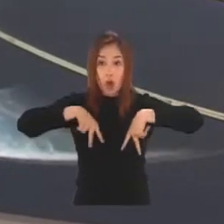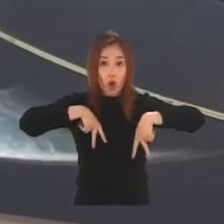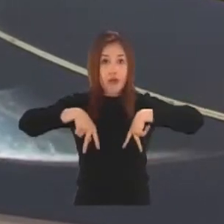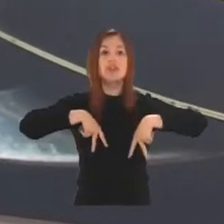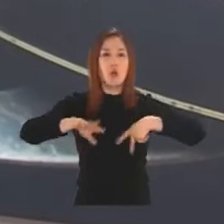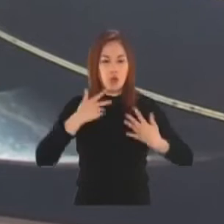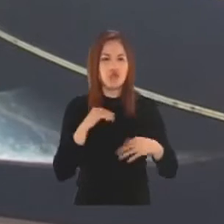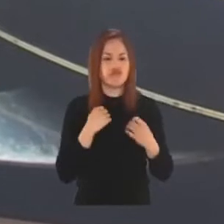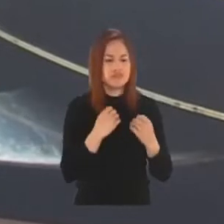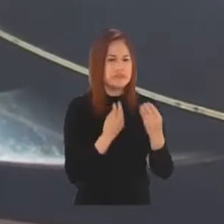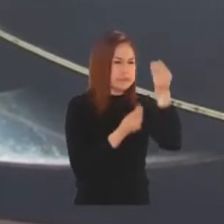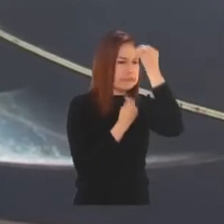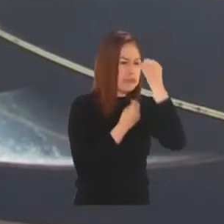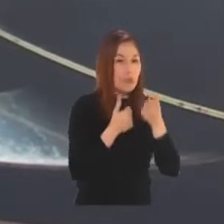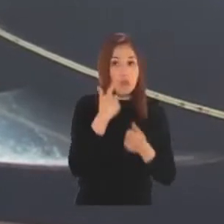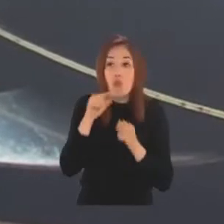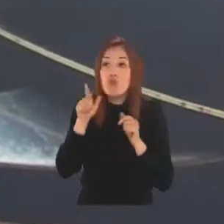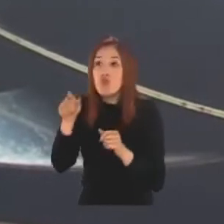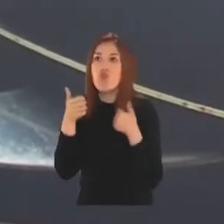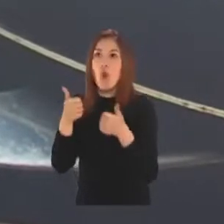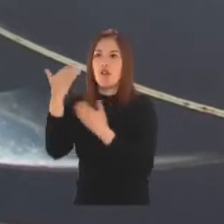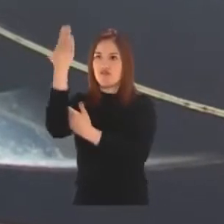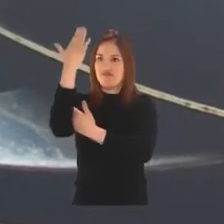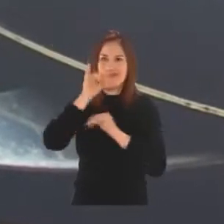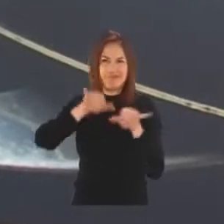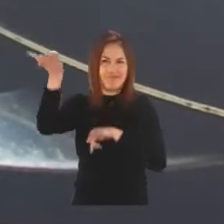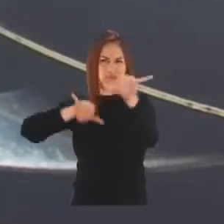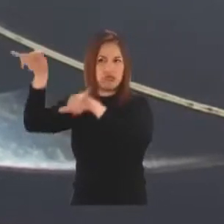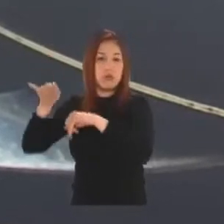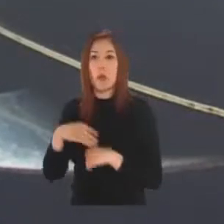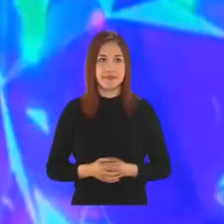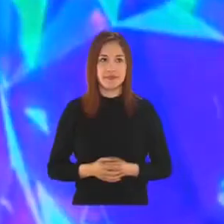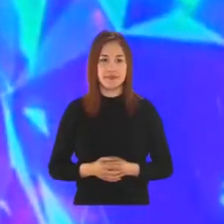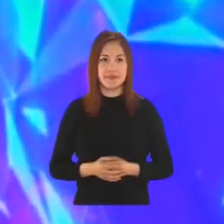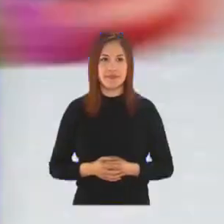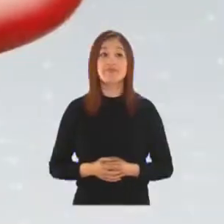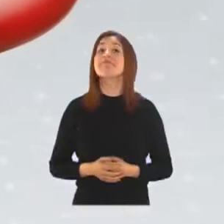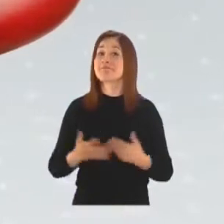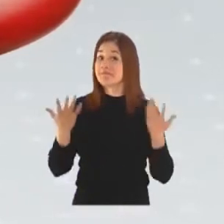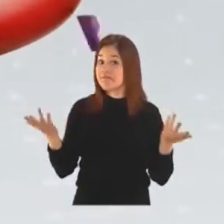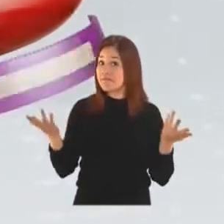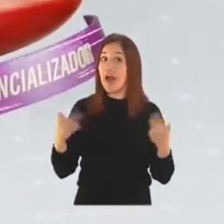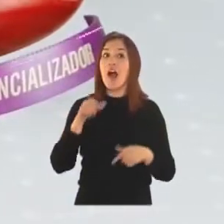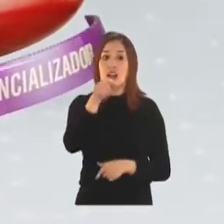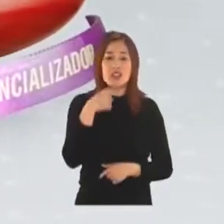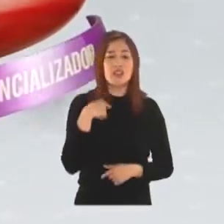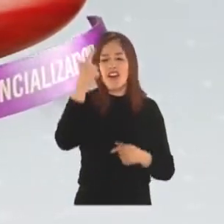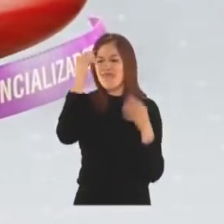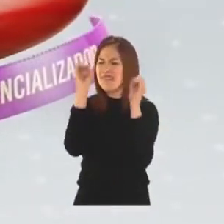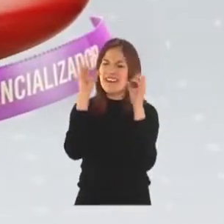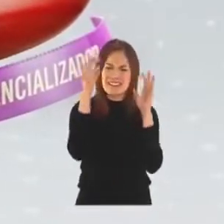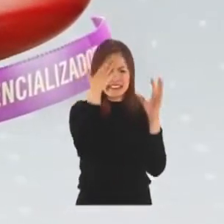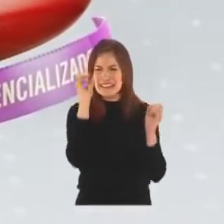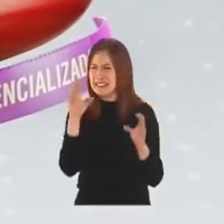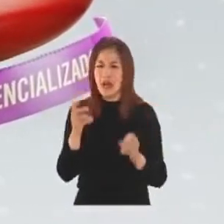arrasando en taquilla y para muchos es la película más exitosa de Tom. Así de rápido eliminas un dolor tan